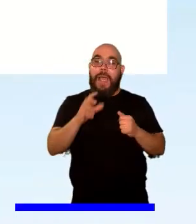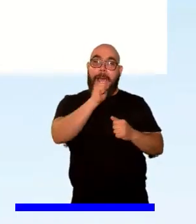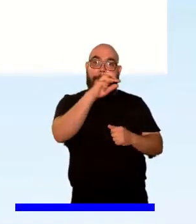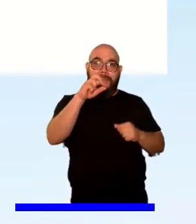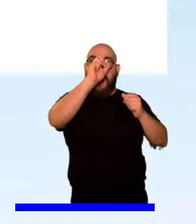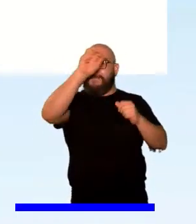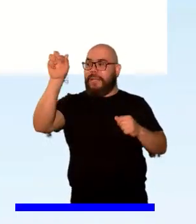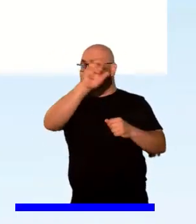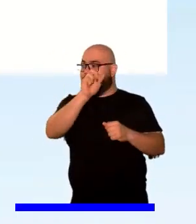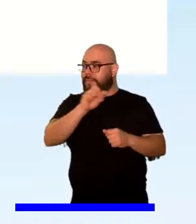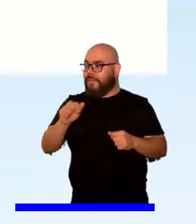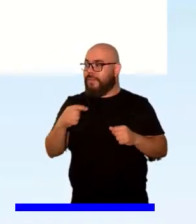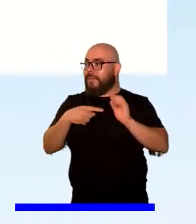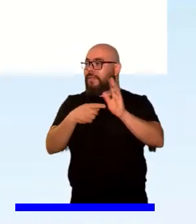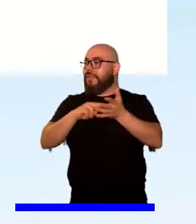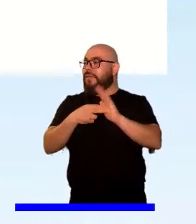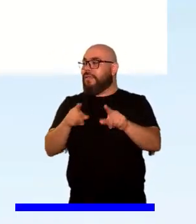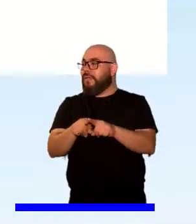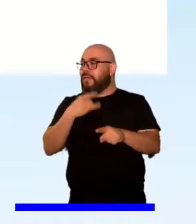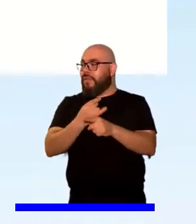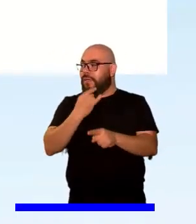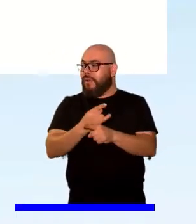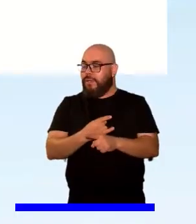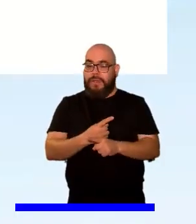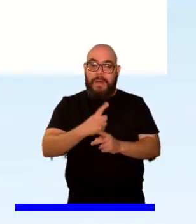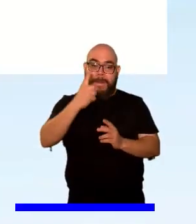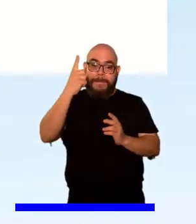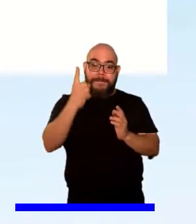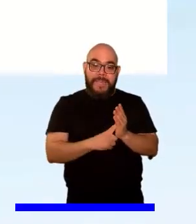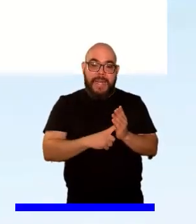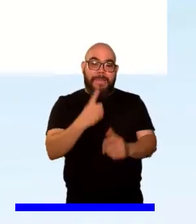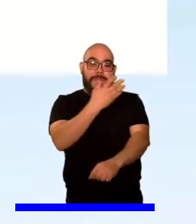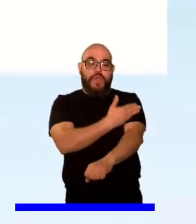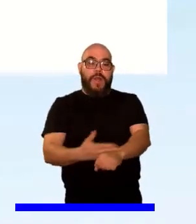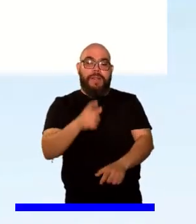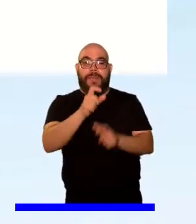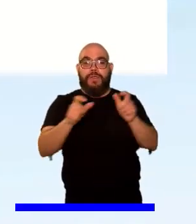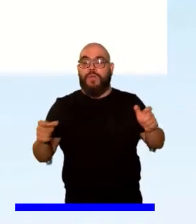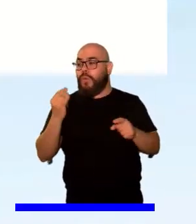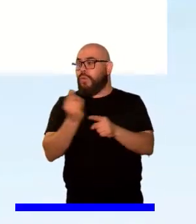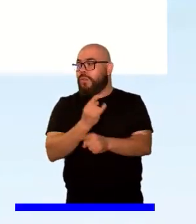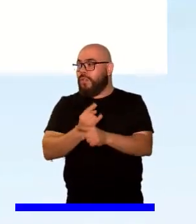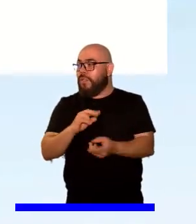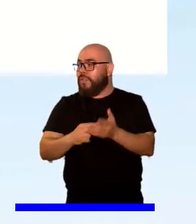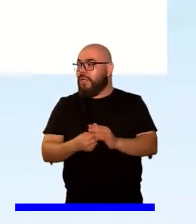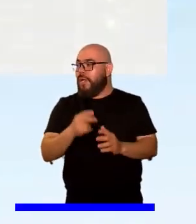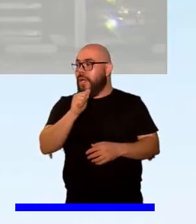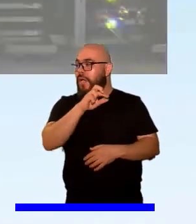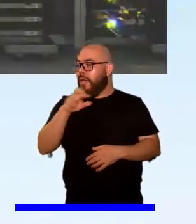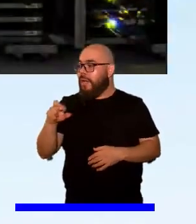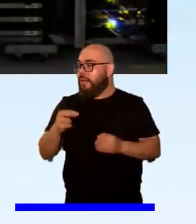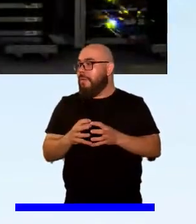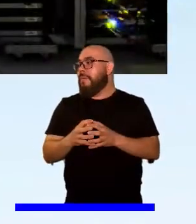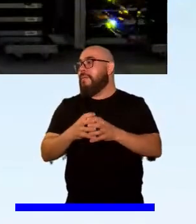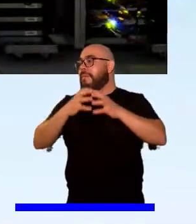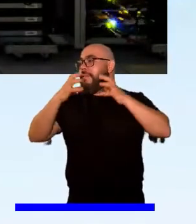aparte de ser de Google, comparten el hecho de que son utilizadas por más de 1.000 millones de personas diariamente. Son aplicaciones de mucha escala. Y